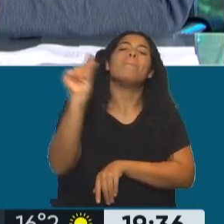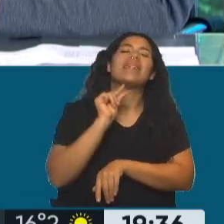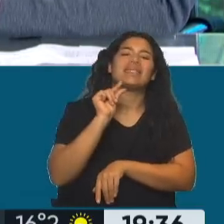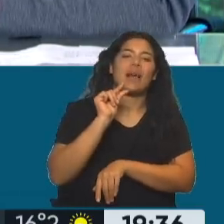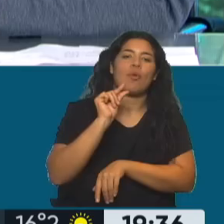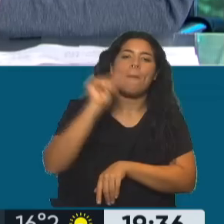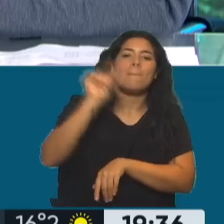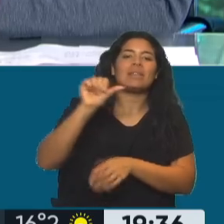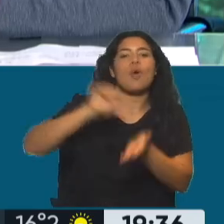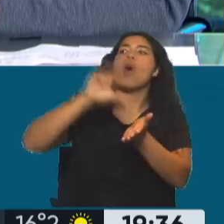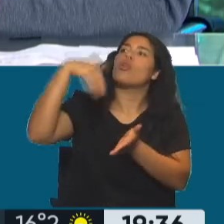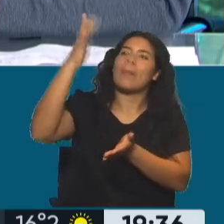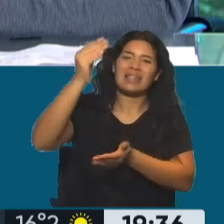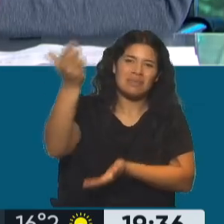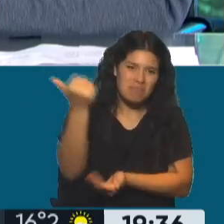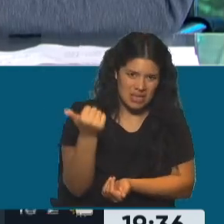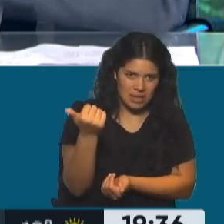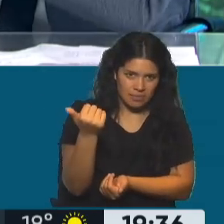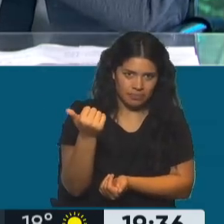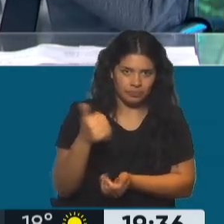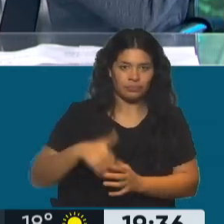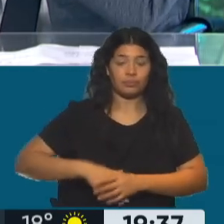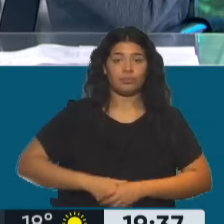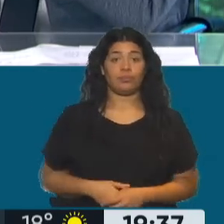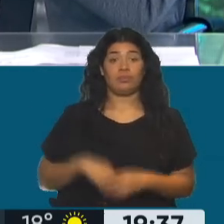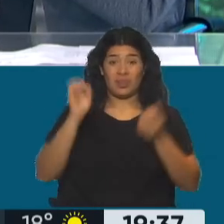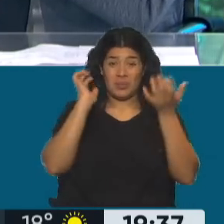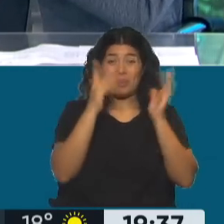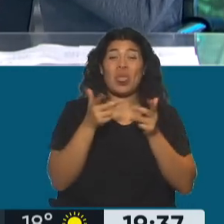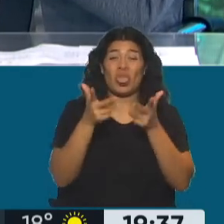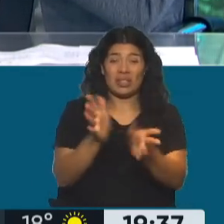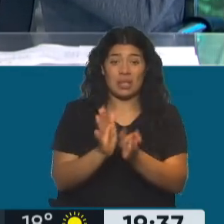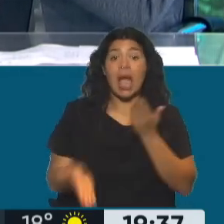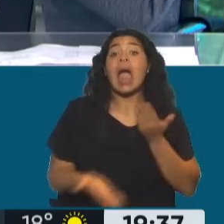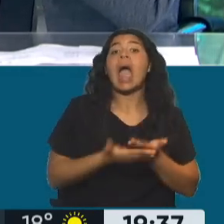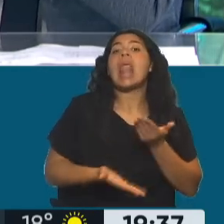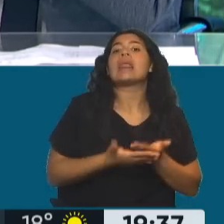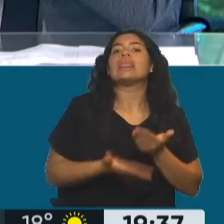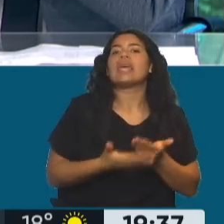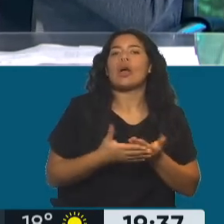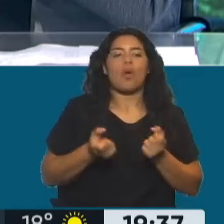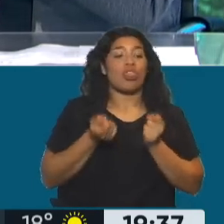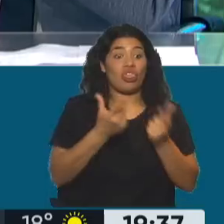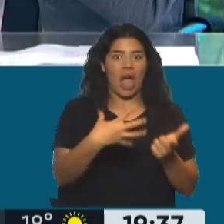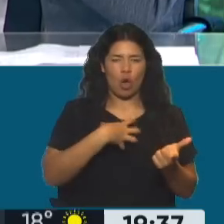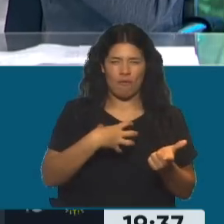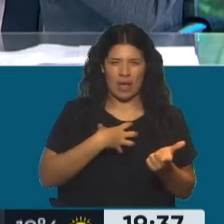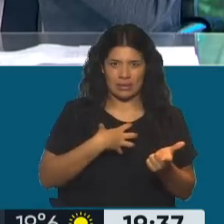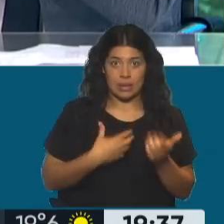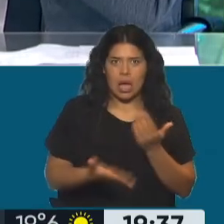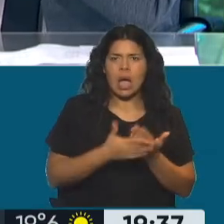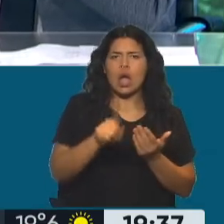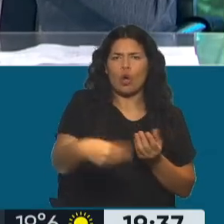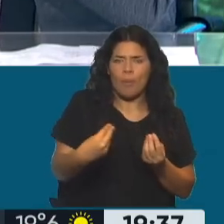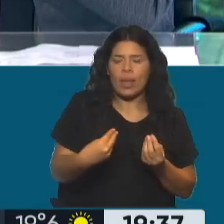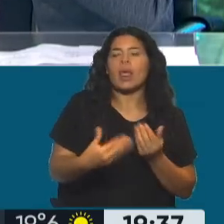poner en garantía? ¿Qué dice que va a poner en garantía? Escuchen bien, títulos del Banco Central. Lo que les decía antes, vas a tener problemas ya no con los